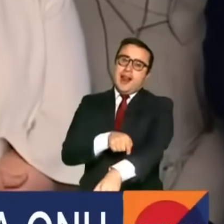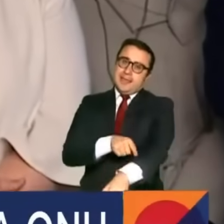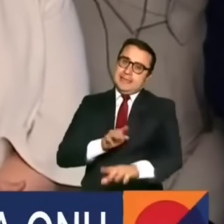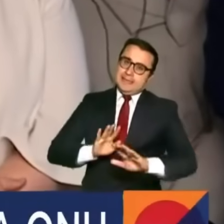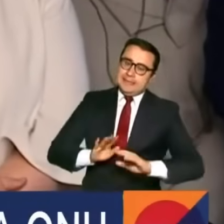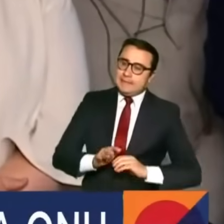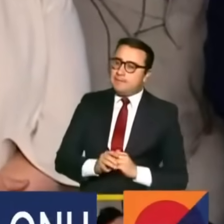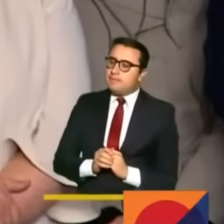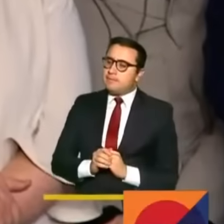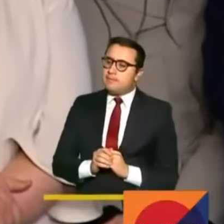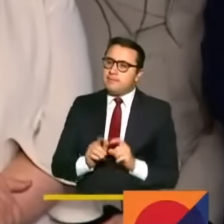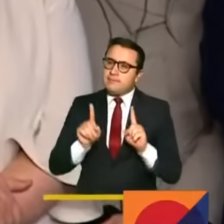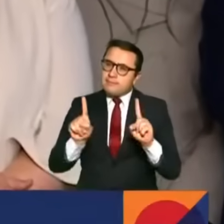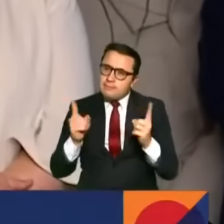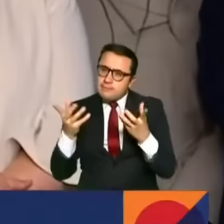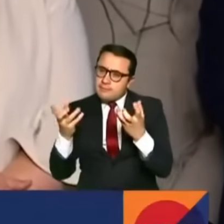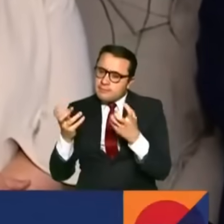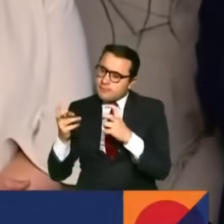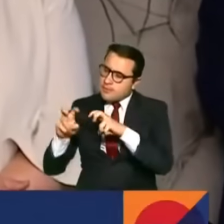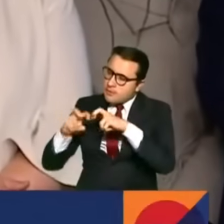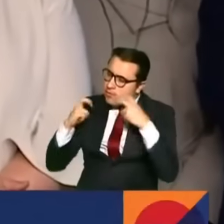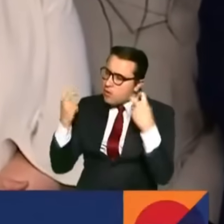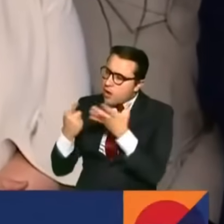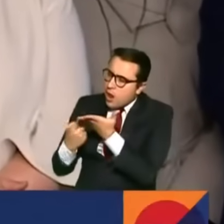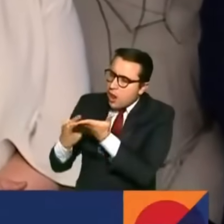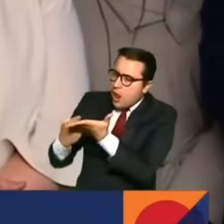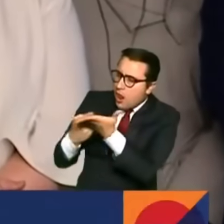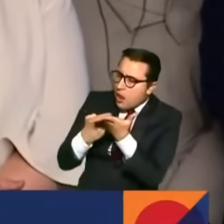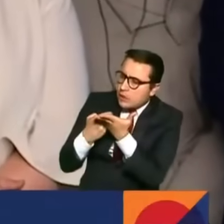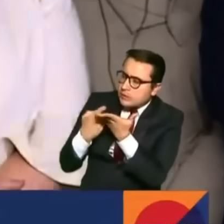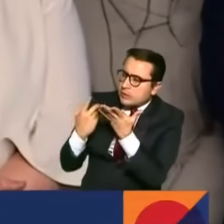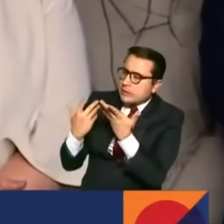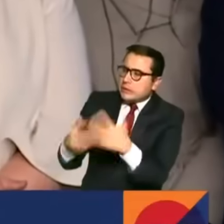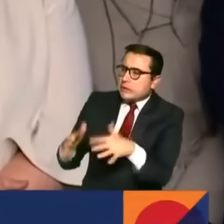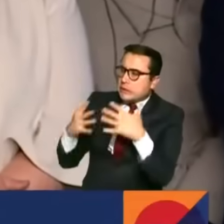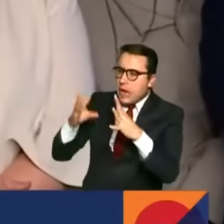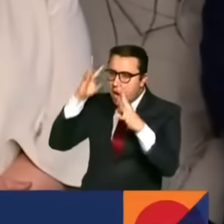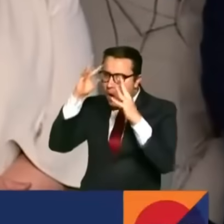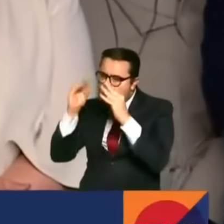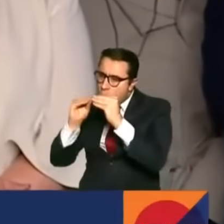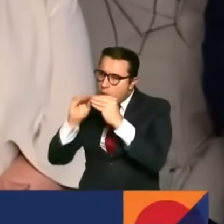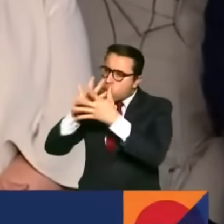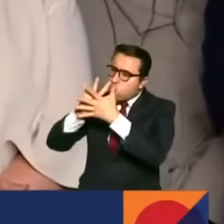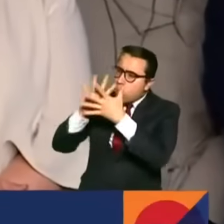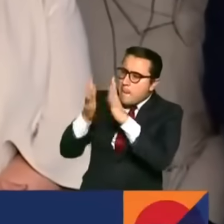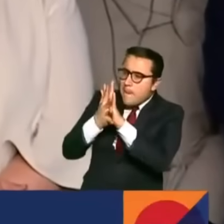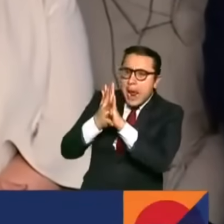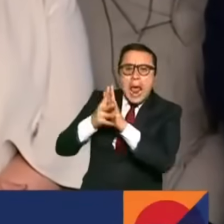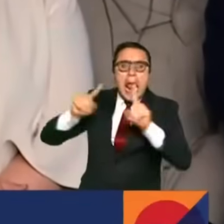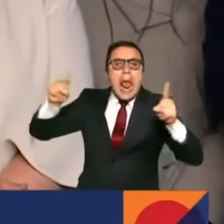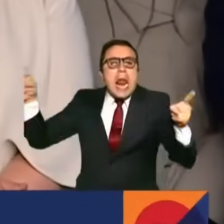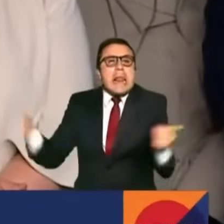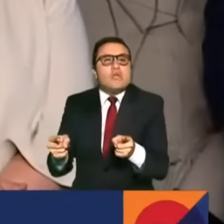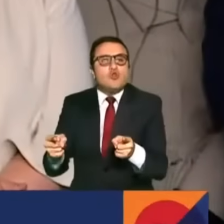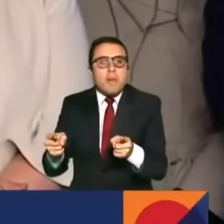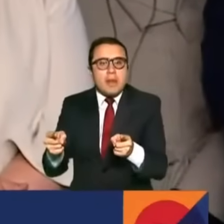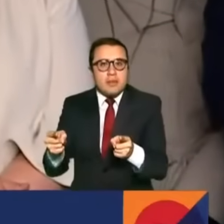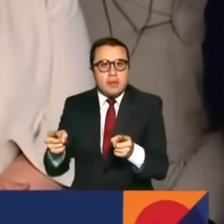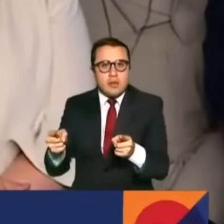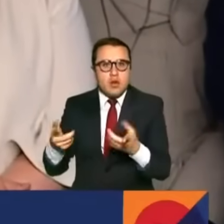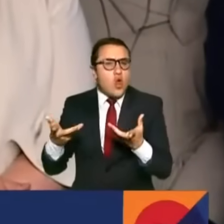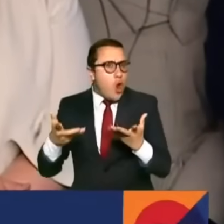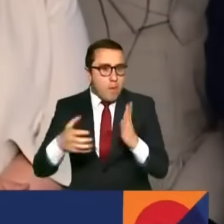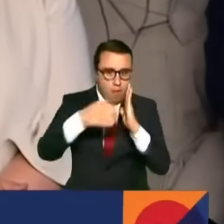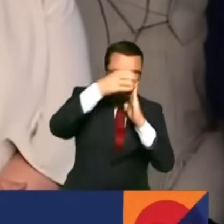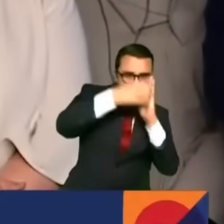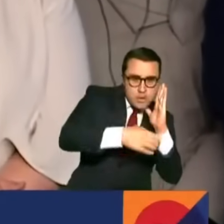de resumir el acuerdo de paz en unos capítulos generales, unos bloques que nos